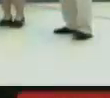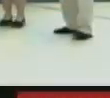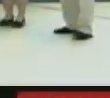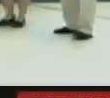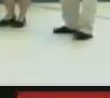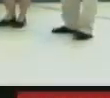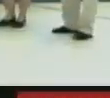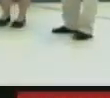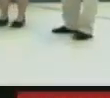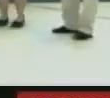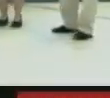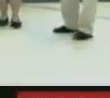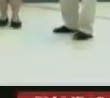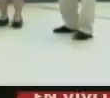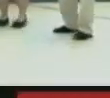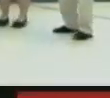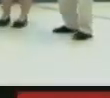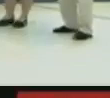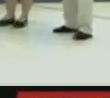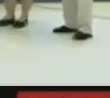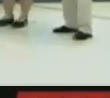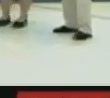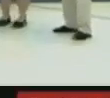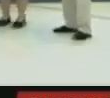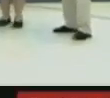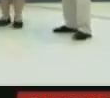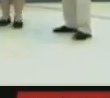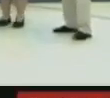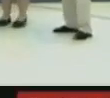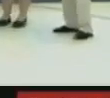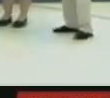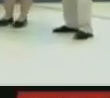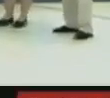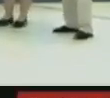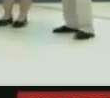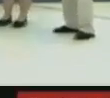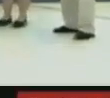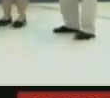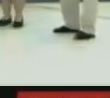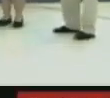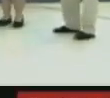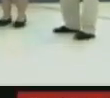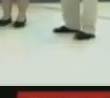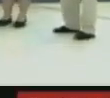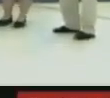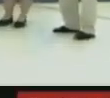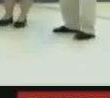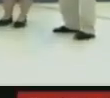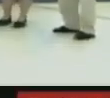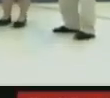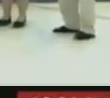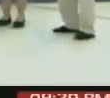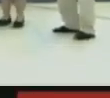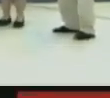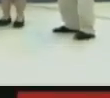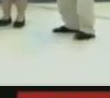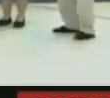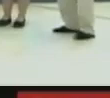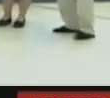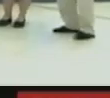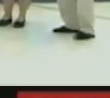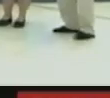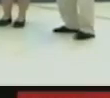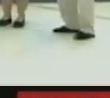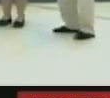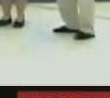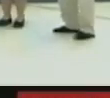te bautizó? Tan bonito nombre no había oído yo. Tan bonito nombre no había